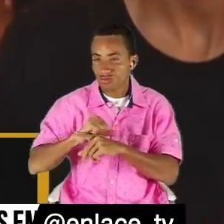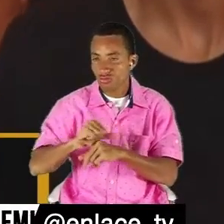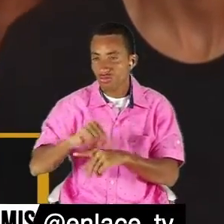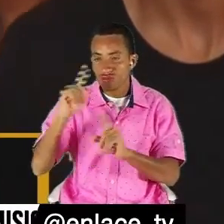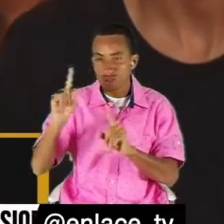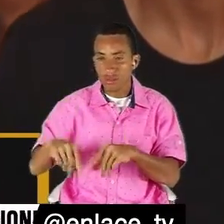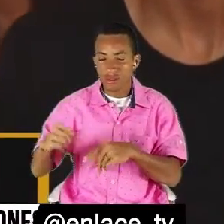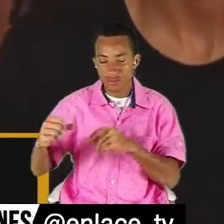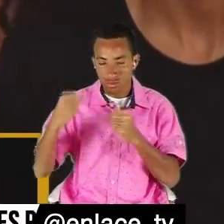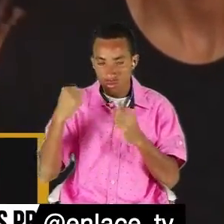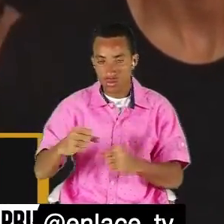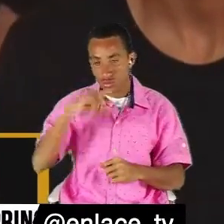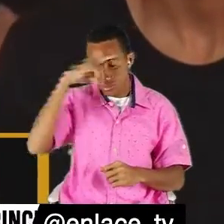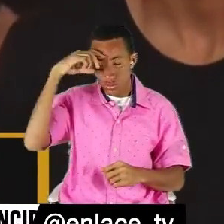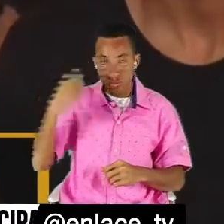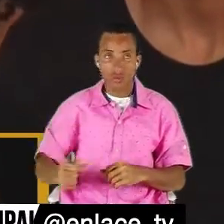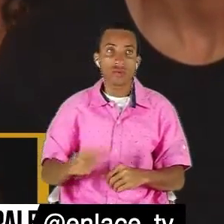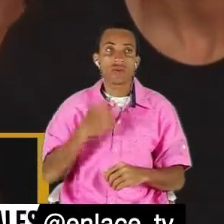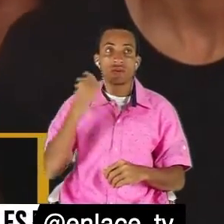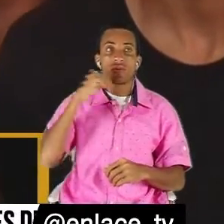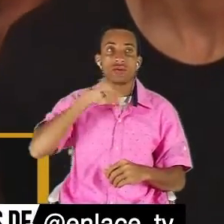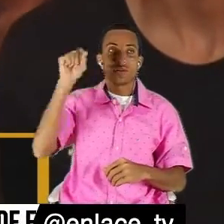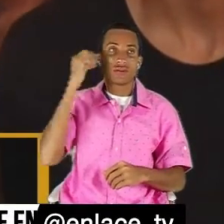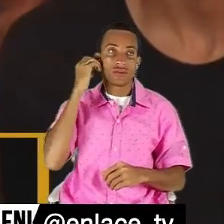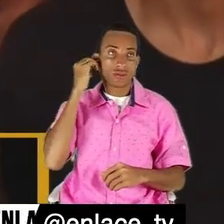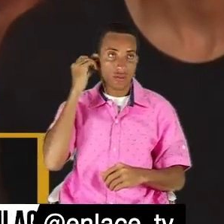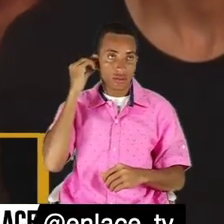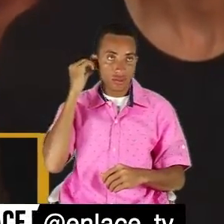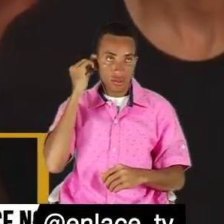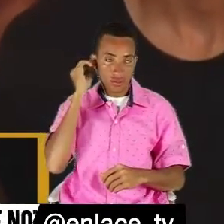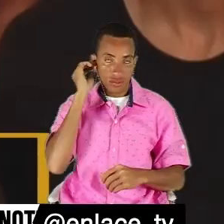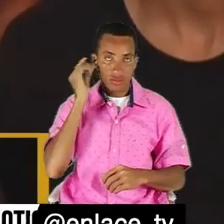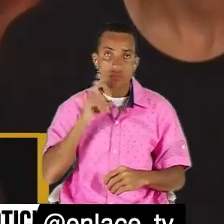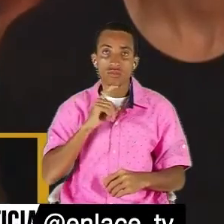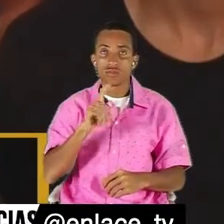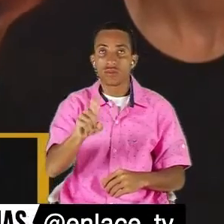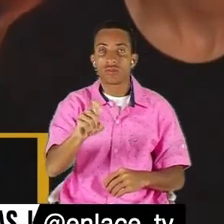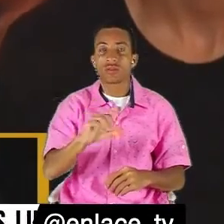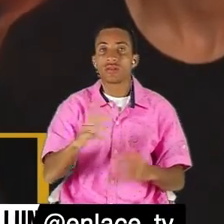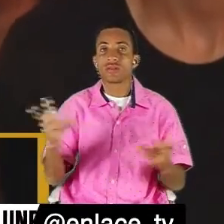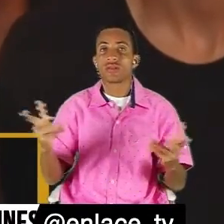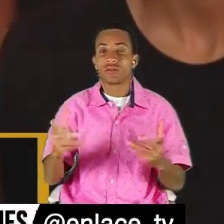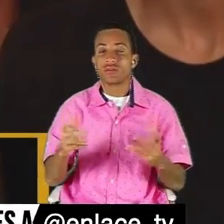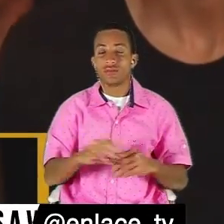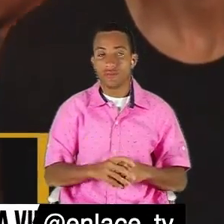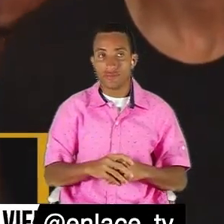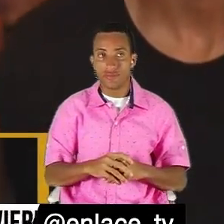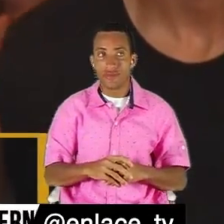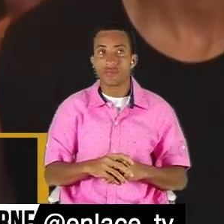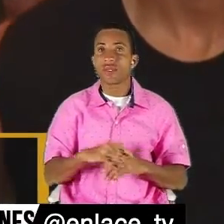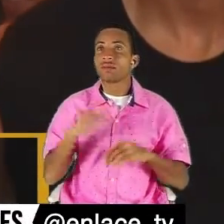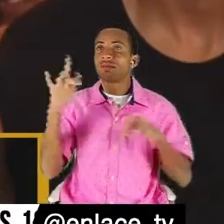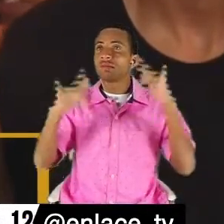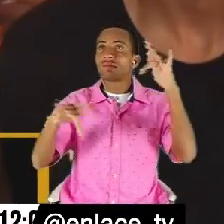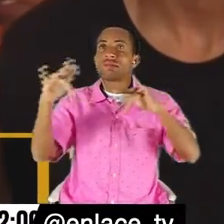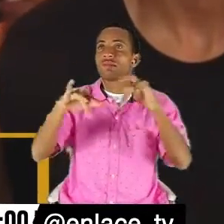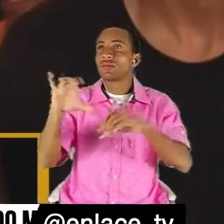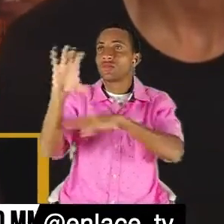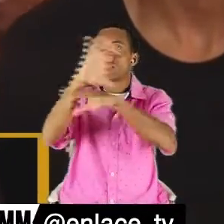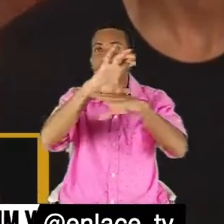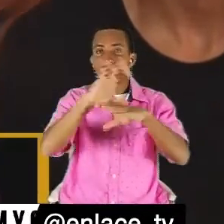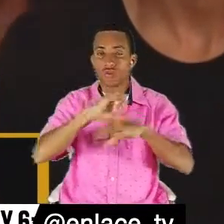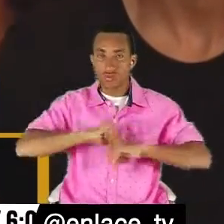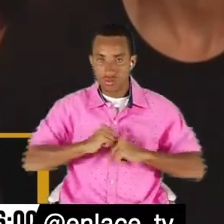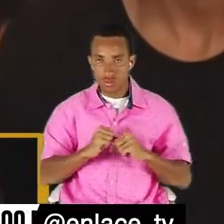vez pudimos ganar, fue en Bucaramanga, en Provenza, pues con la sorpresa de que había gente de otras ciudades, de Bogotá,